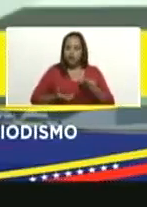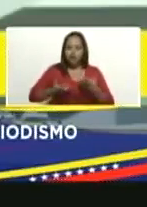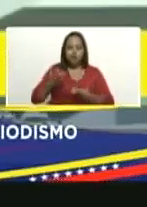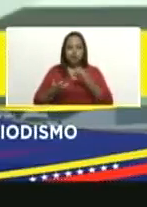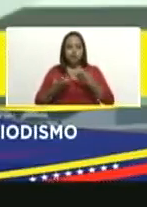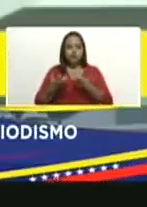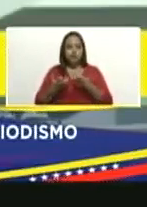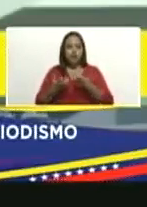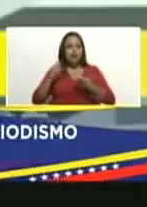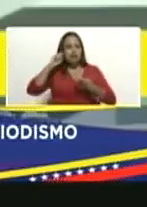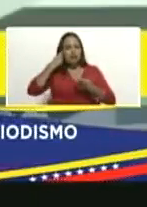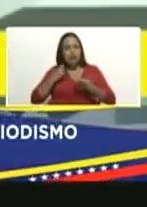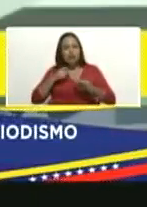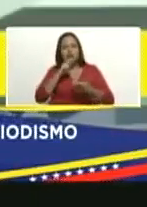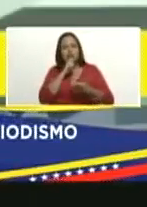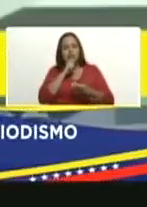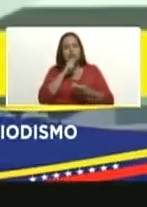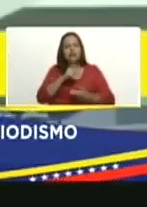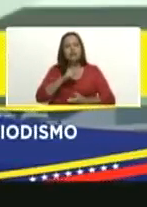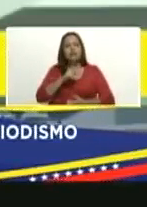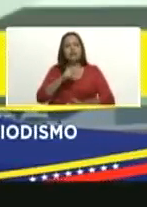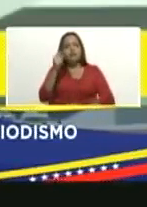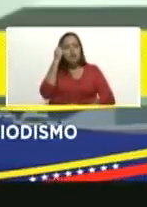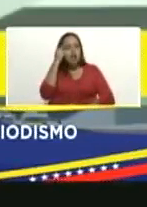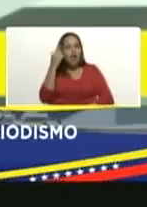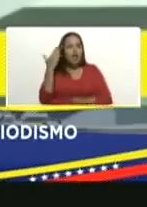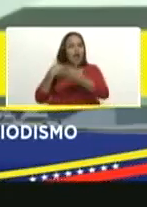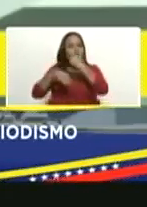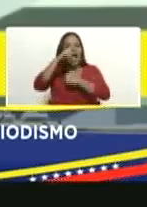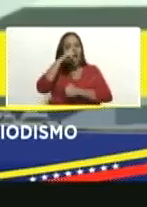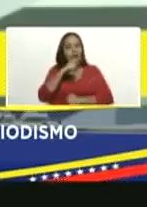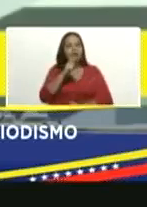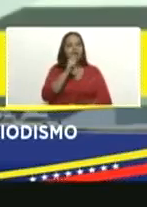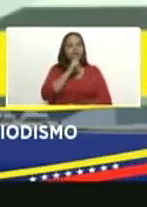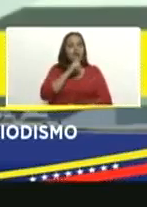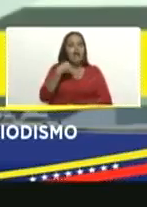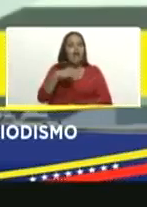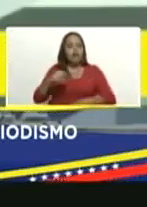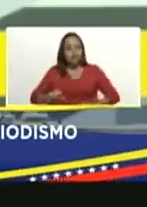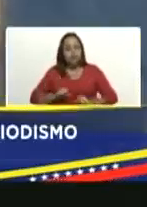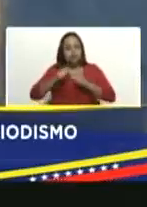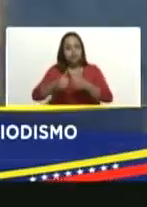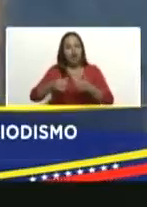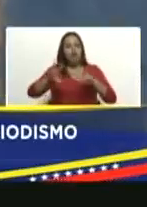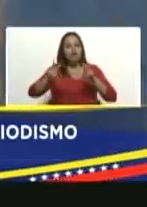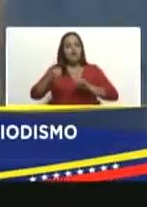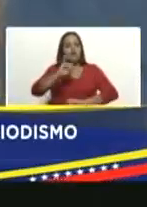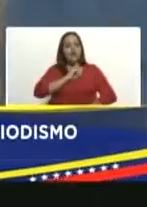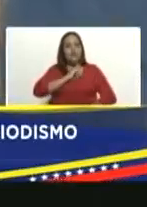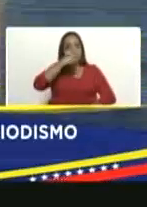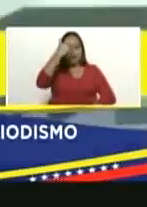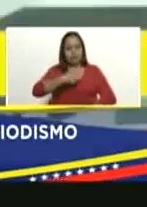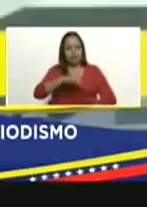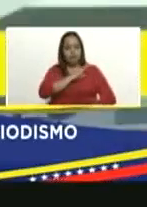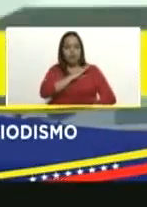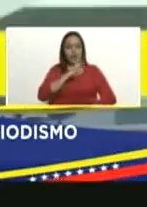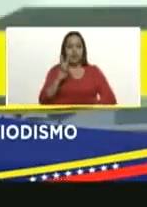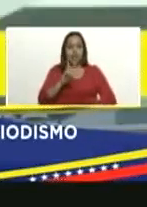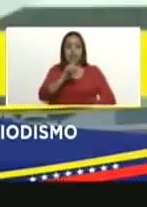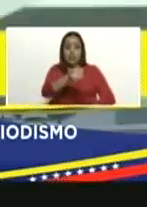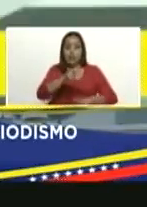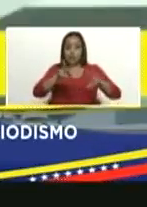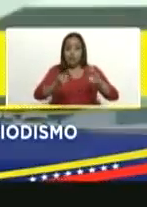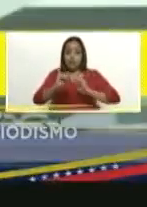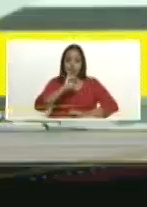más difíciles, de los años más duros, ha surgido una nueva identidad del ser venezolano. Y esa nueva